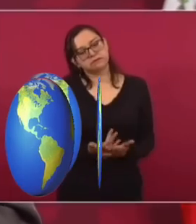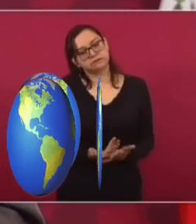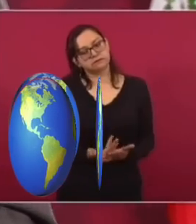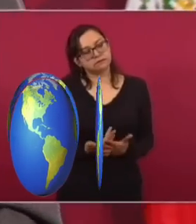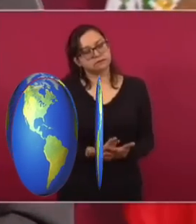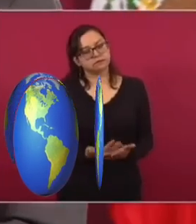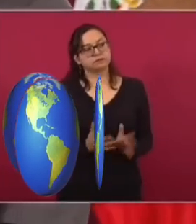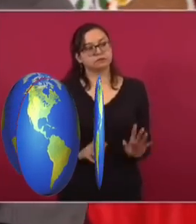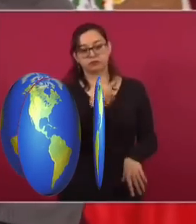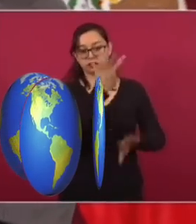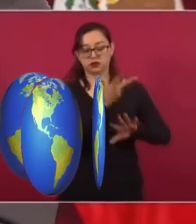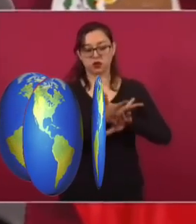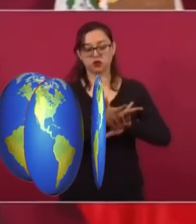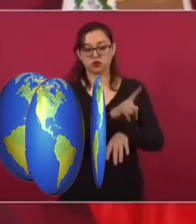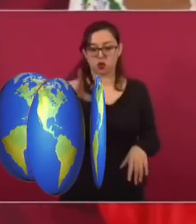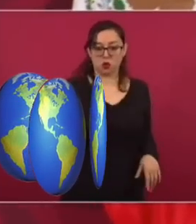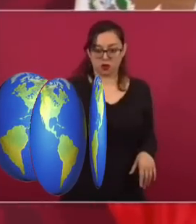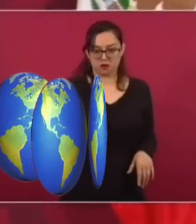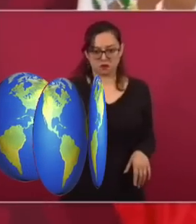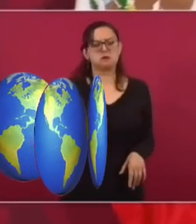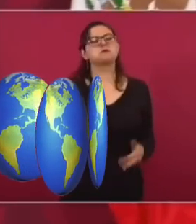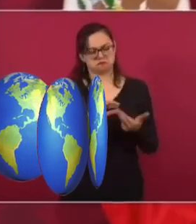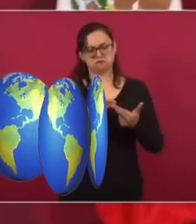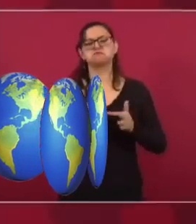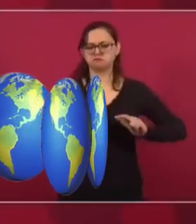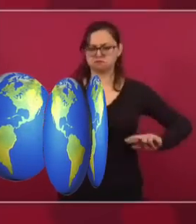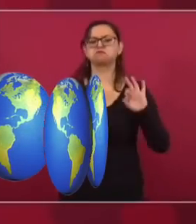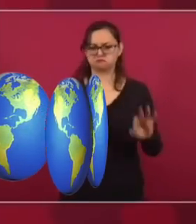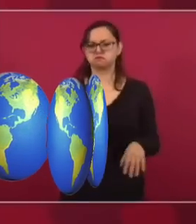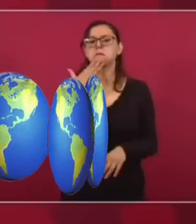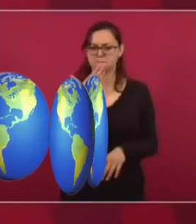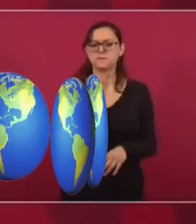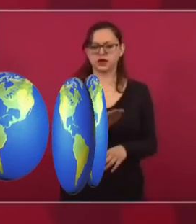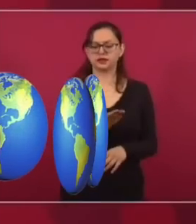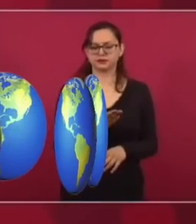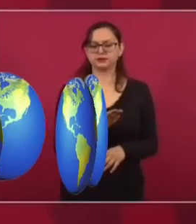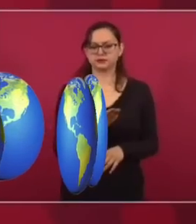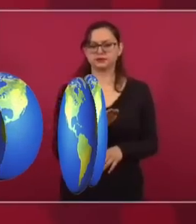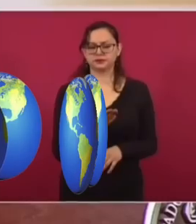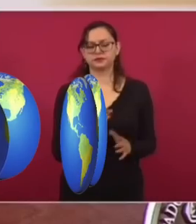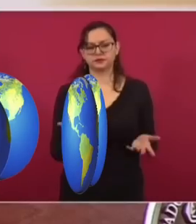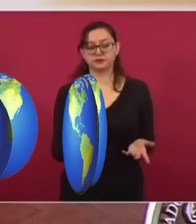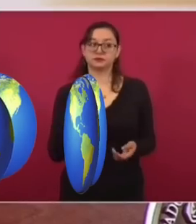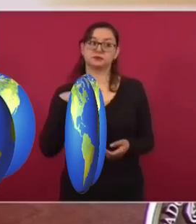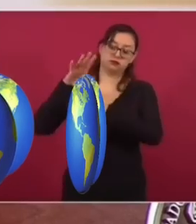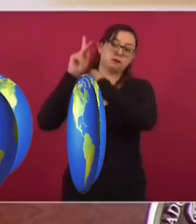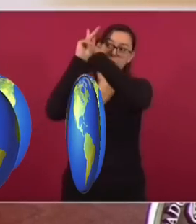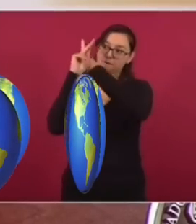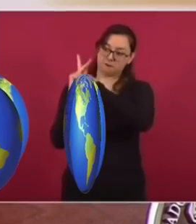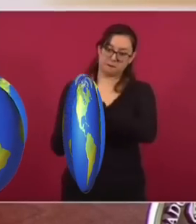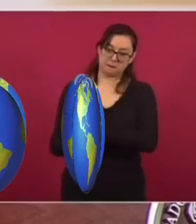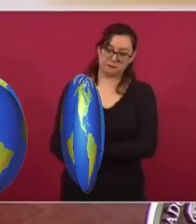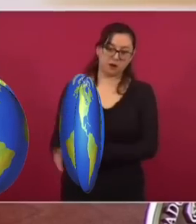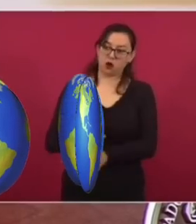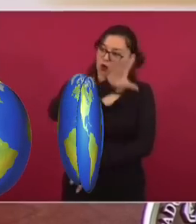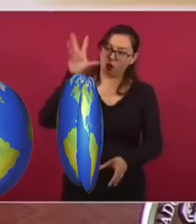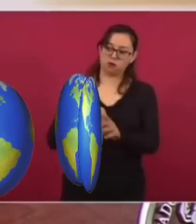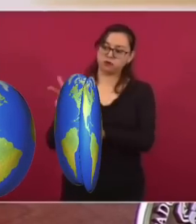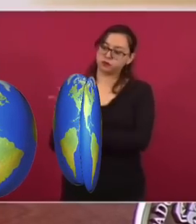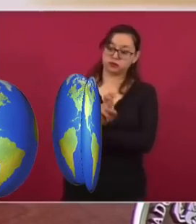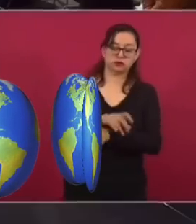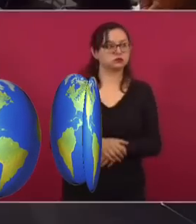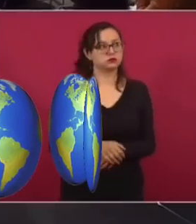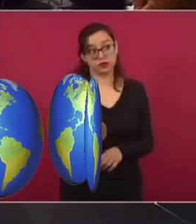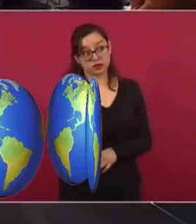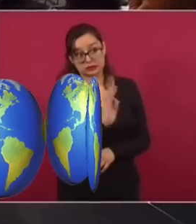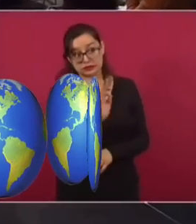relación con el gobierno del presidente Biden y queremos que se invite a todos. Esa es la postura de México. ¿Hay